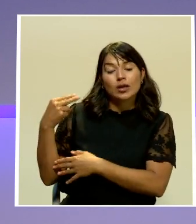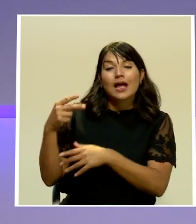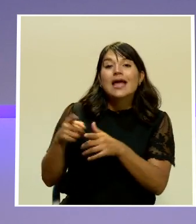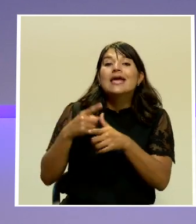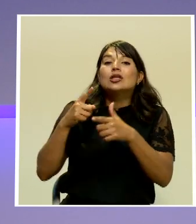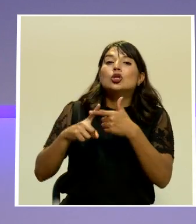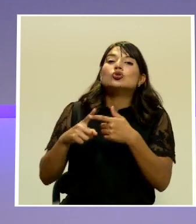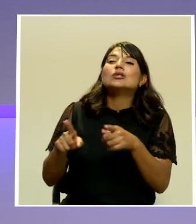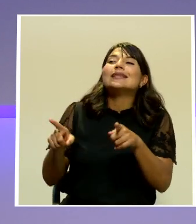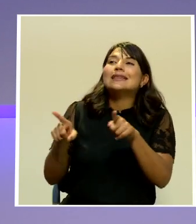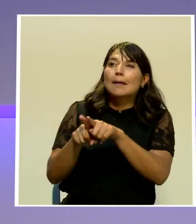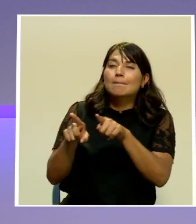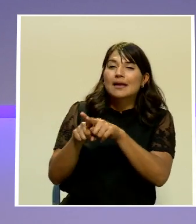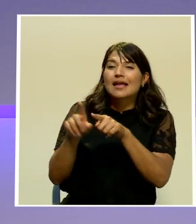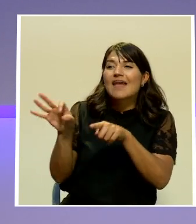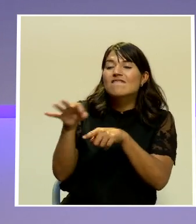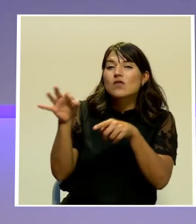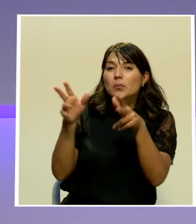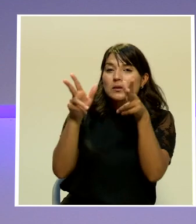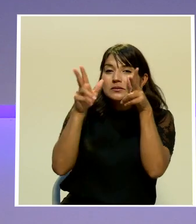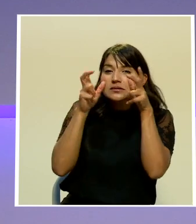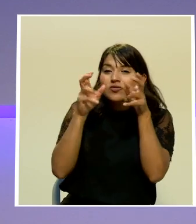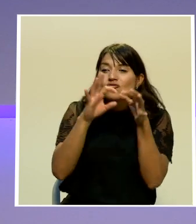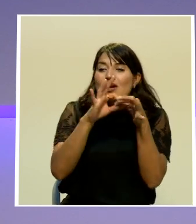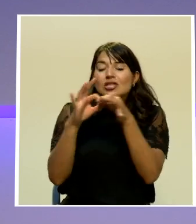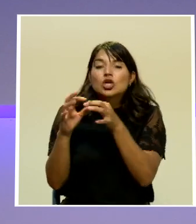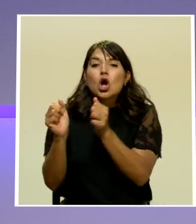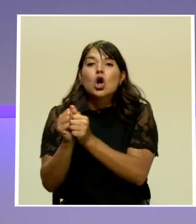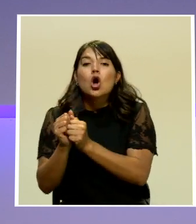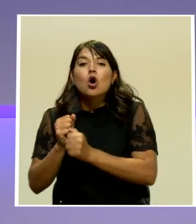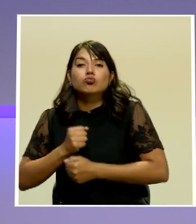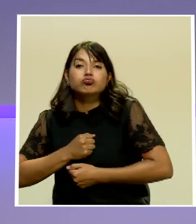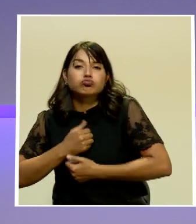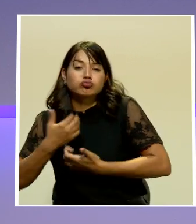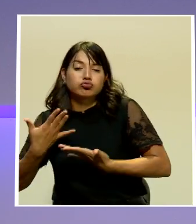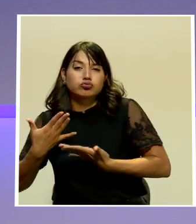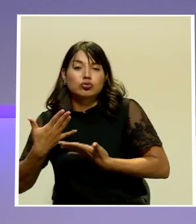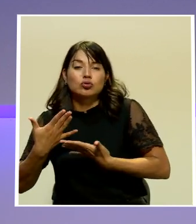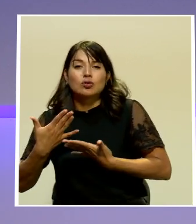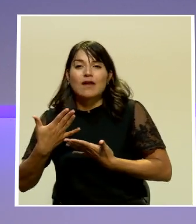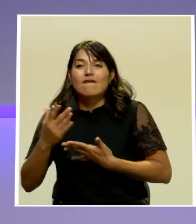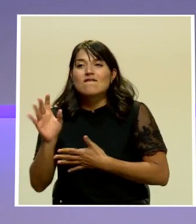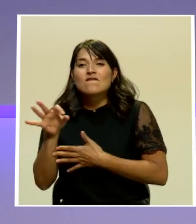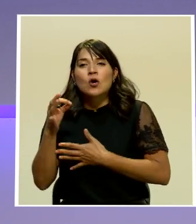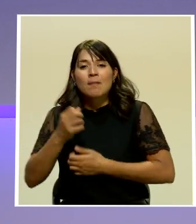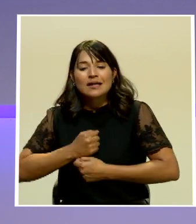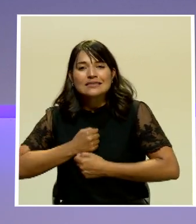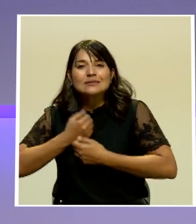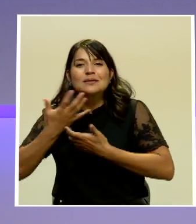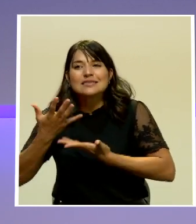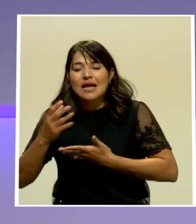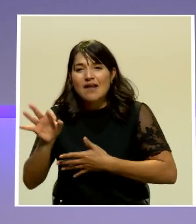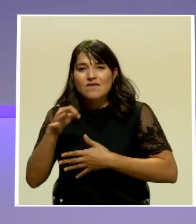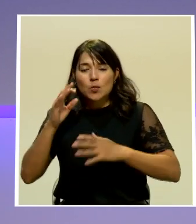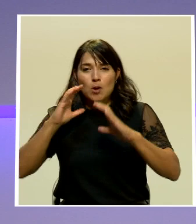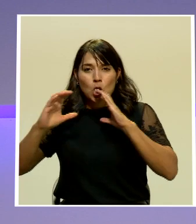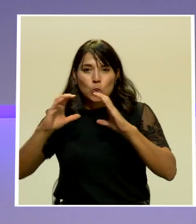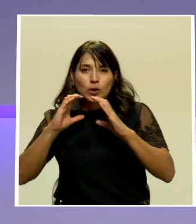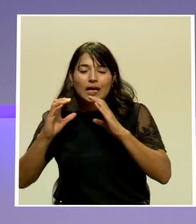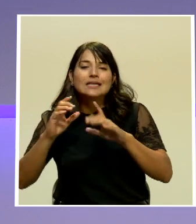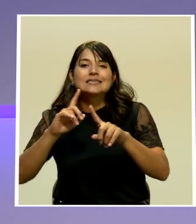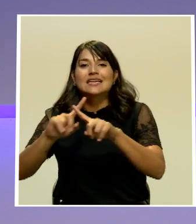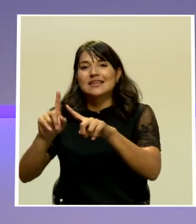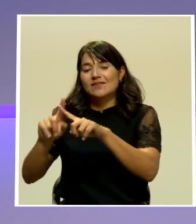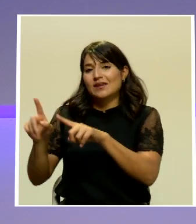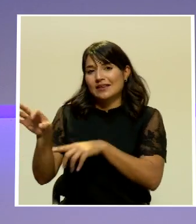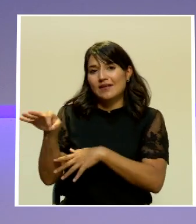está vinculada con esta herramienta que es el lenguaje. Como los escritores tienen la pluma, ese es, digamos, el machete, nosotros, digamos, nuestro machete en el